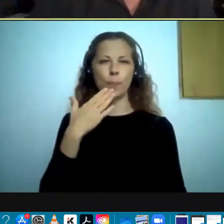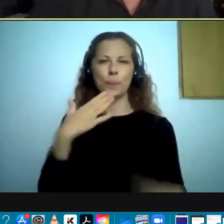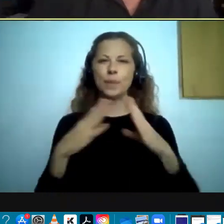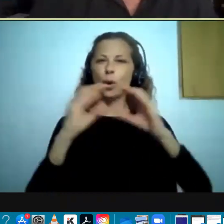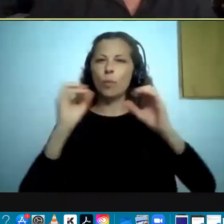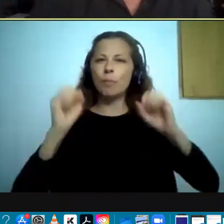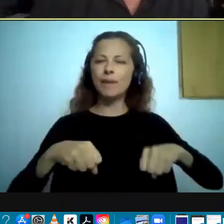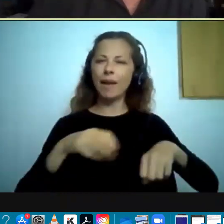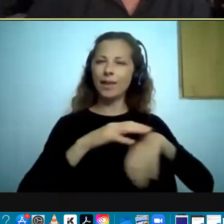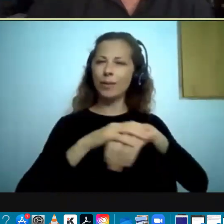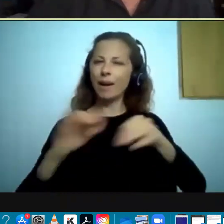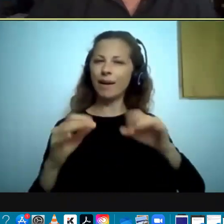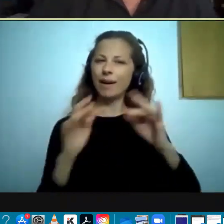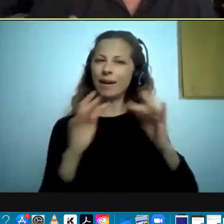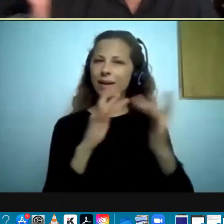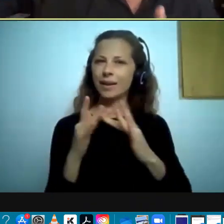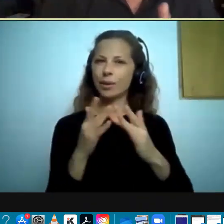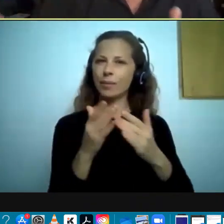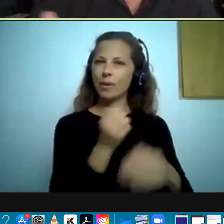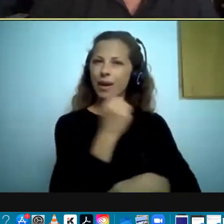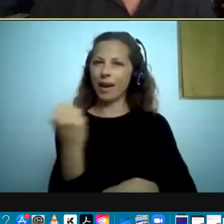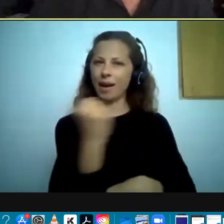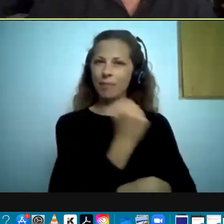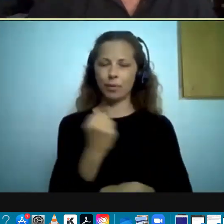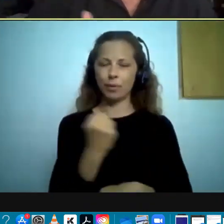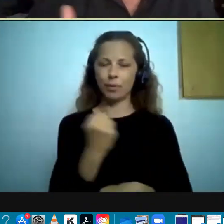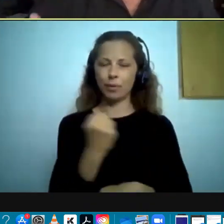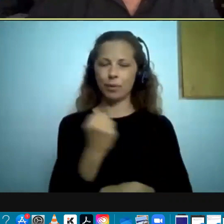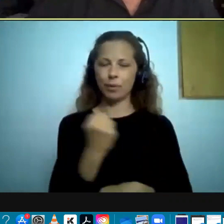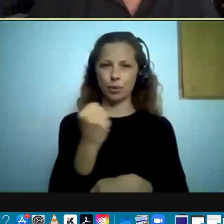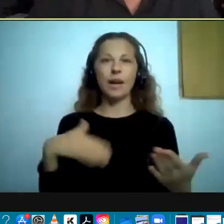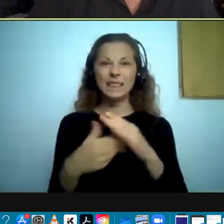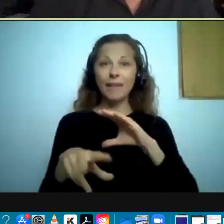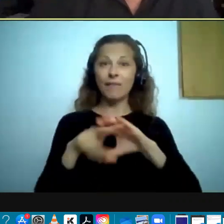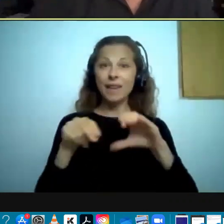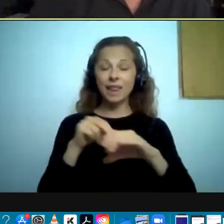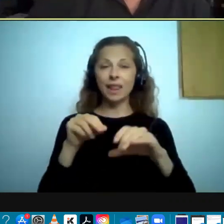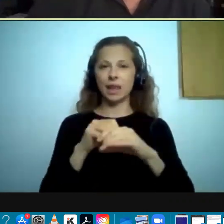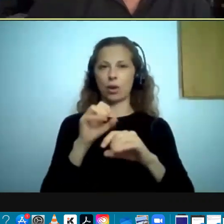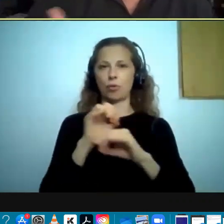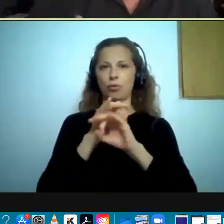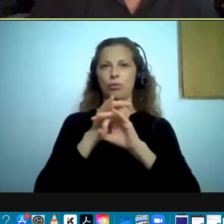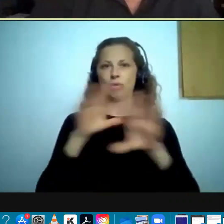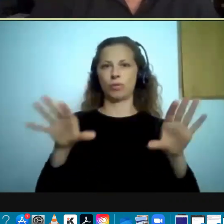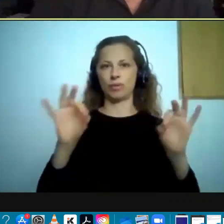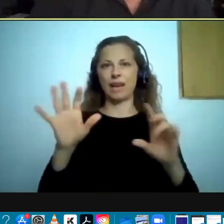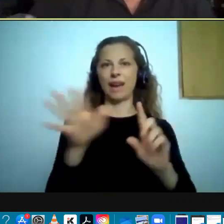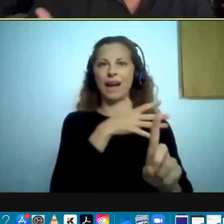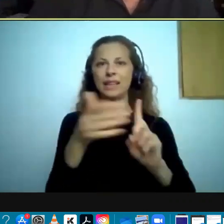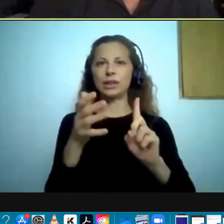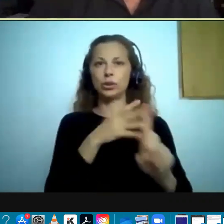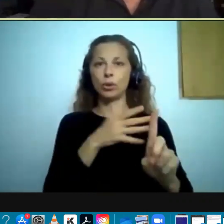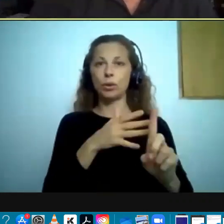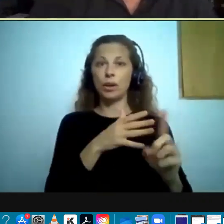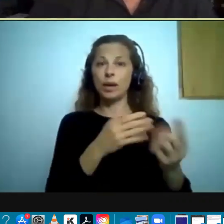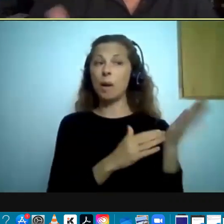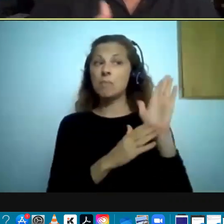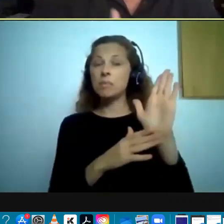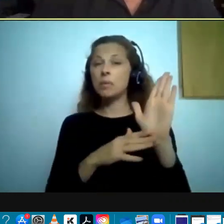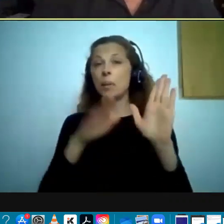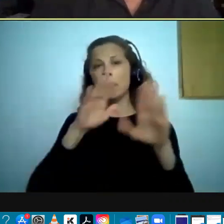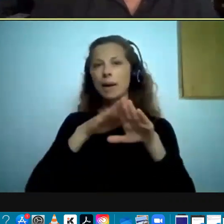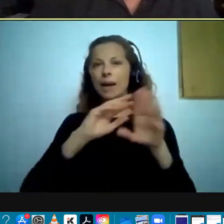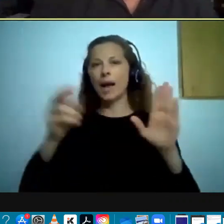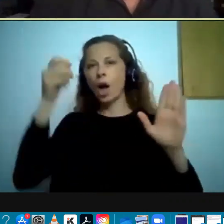grupal, incluso en la violencia, comparten vídeos en las agresiones sexuales, lo estamos viendo, para que otros hombres vean lo que ese hombre